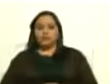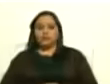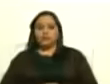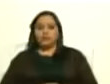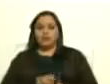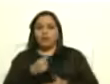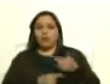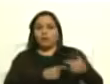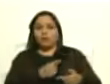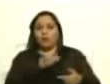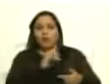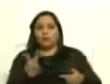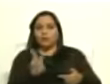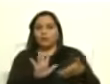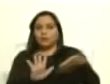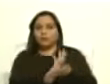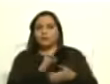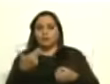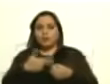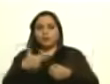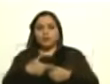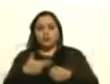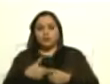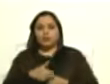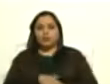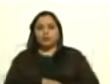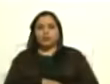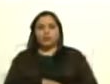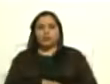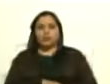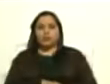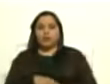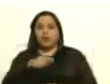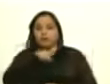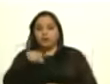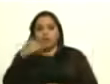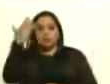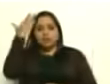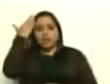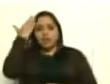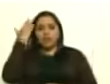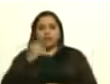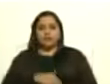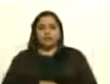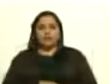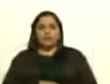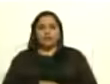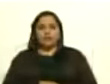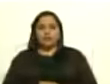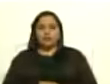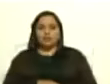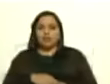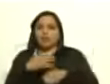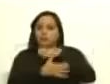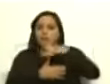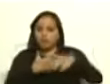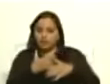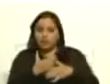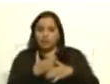tuvo en Venezuela en la producción petrolera, que como ustedes saben, no solamente es la principal fuente de ingresos para